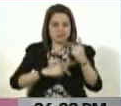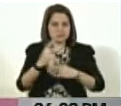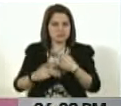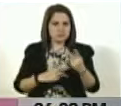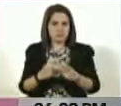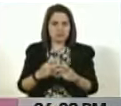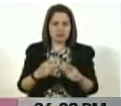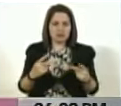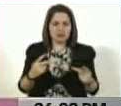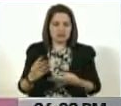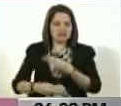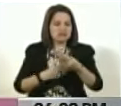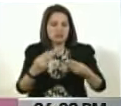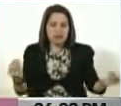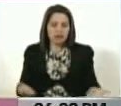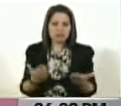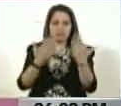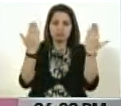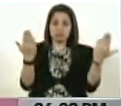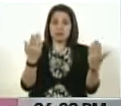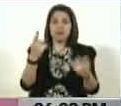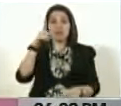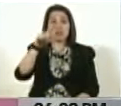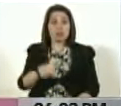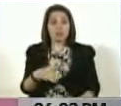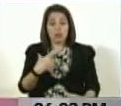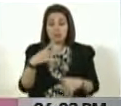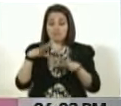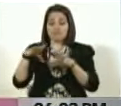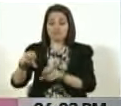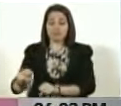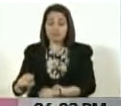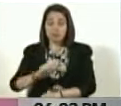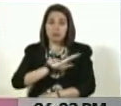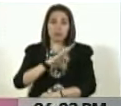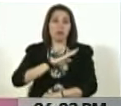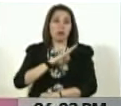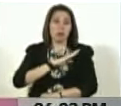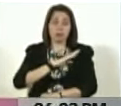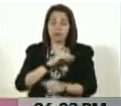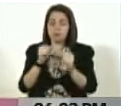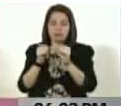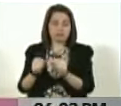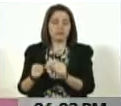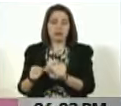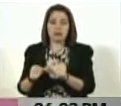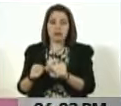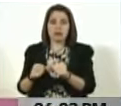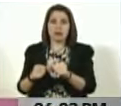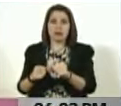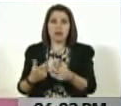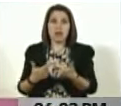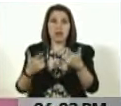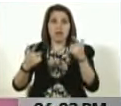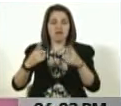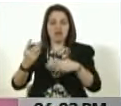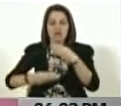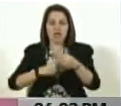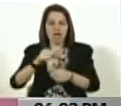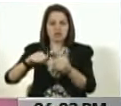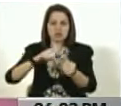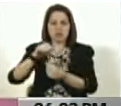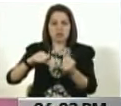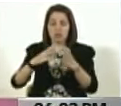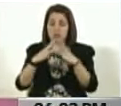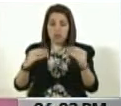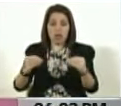más vamos a conquistar panaderías, sino que también vamos mucho más allá. Nuestro movimiento libre y asociado del pan busca posicionarse en